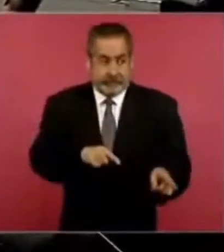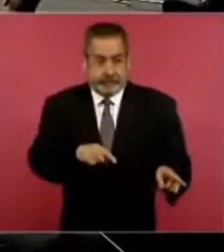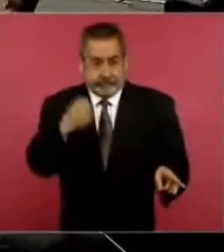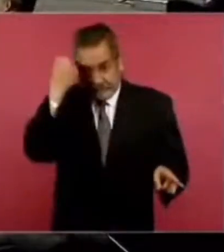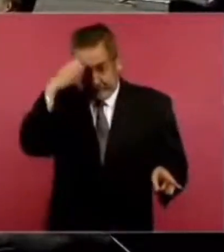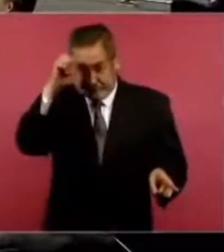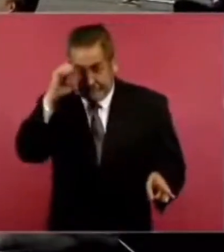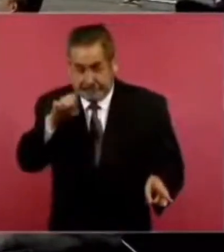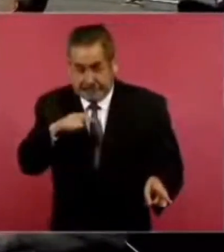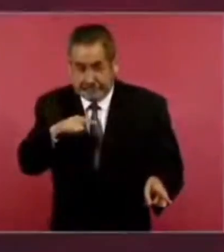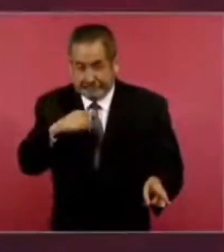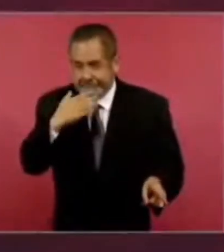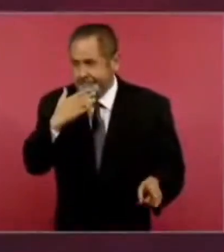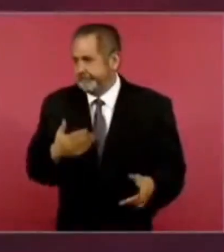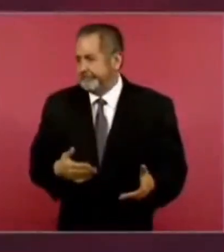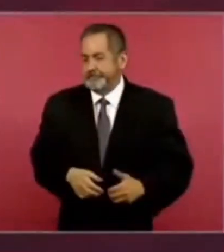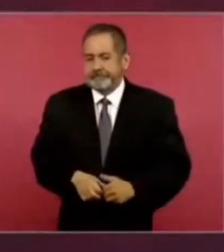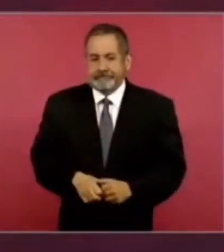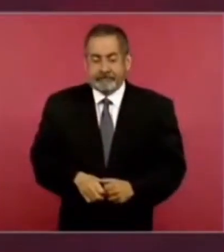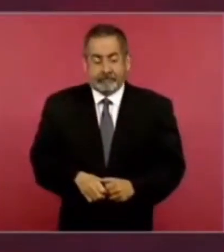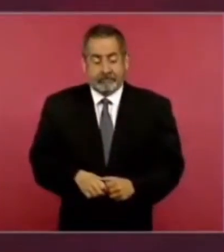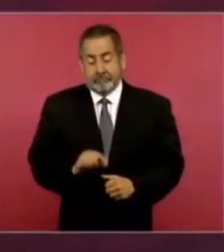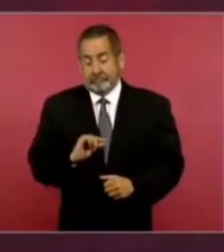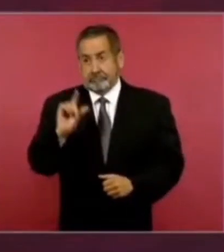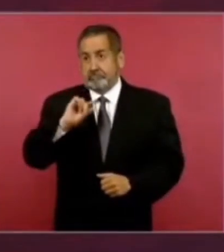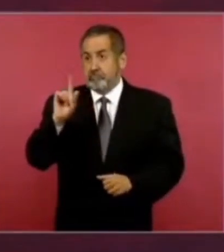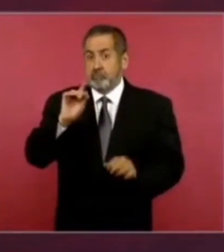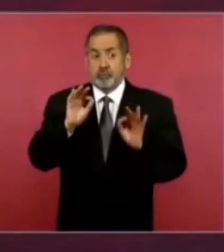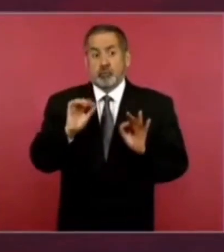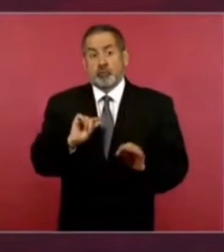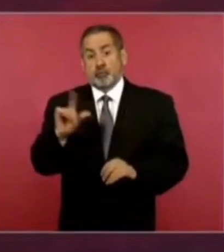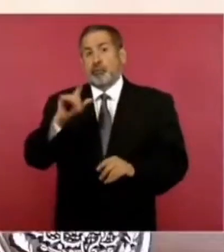O sea, todavía se va a terminar de pagar